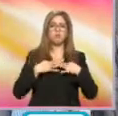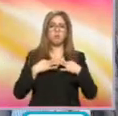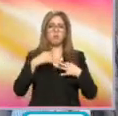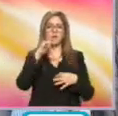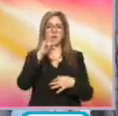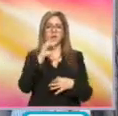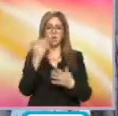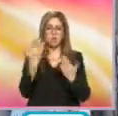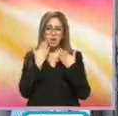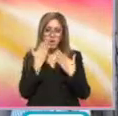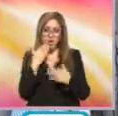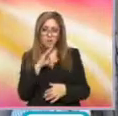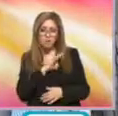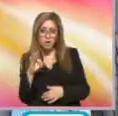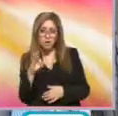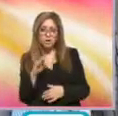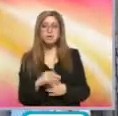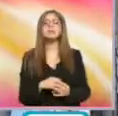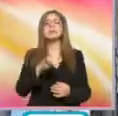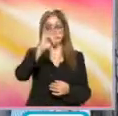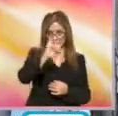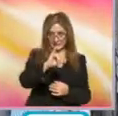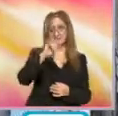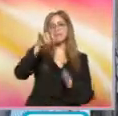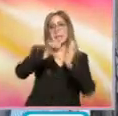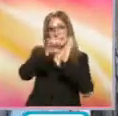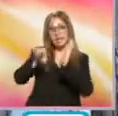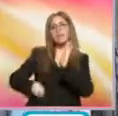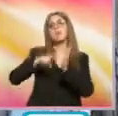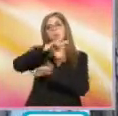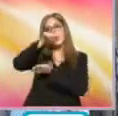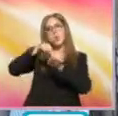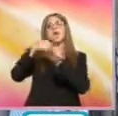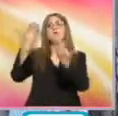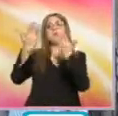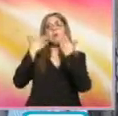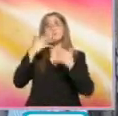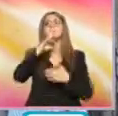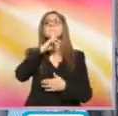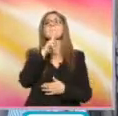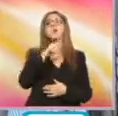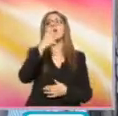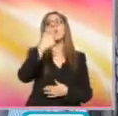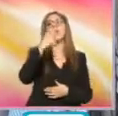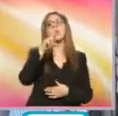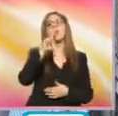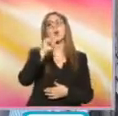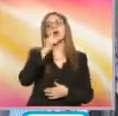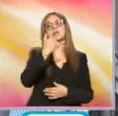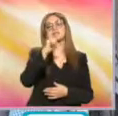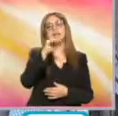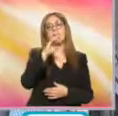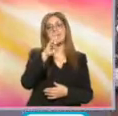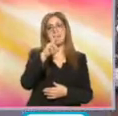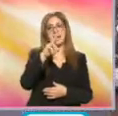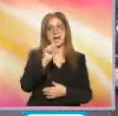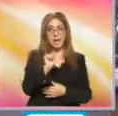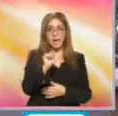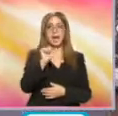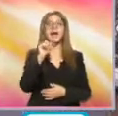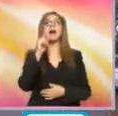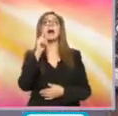lo más protocolario Ajá. para un lugar de calor sería la guayabera, Claro. que la guayabera presidencial es